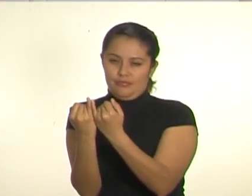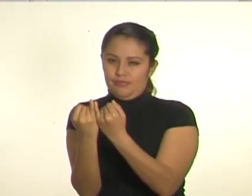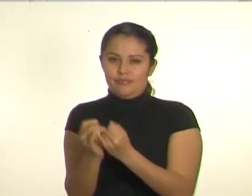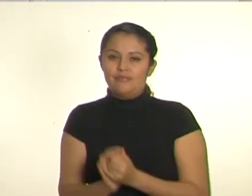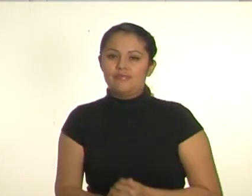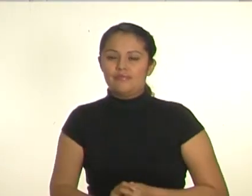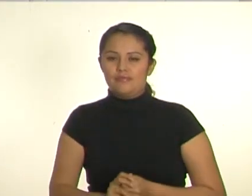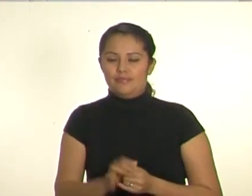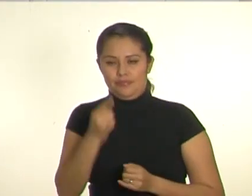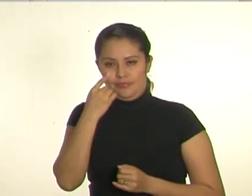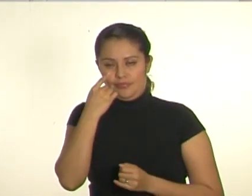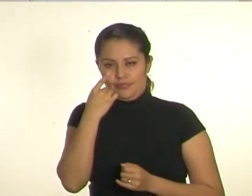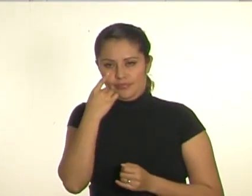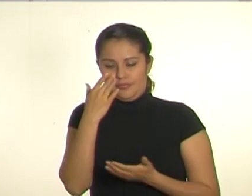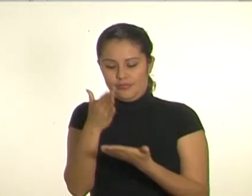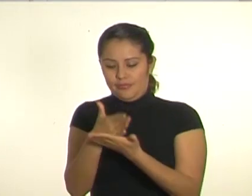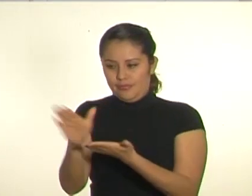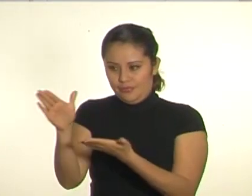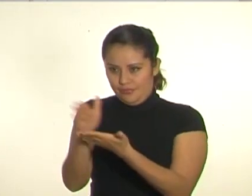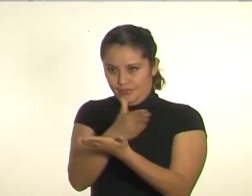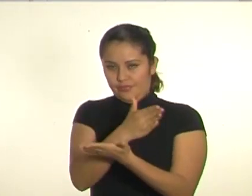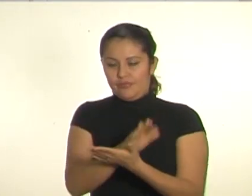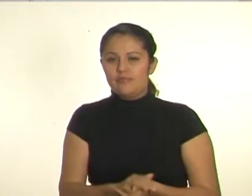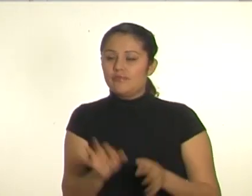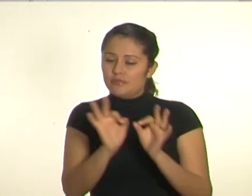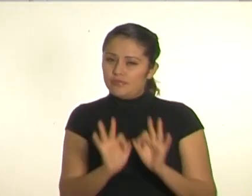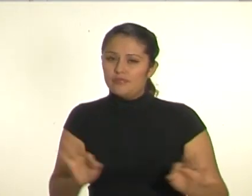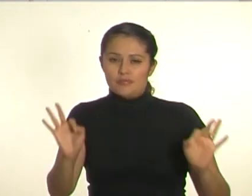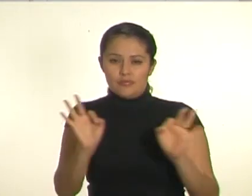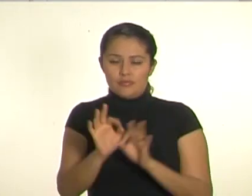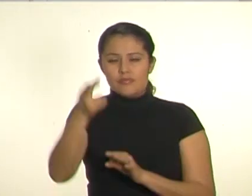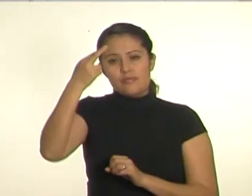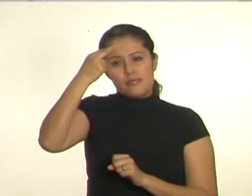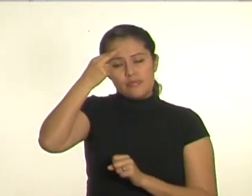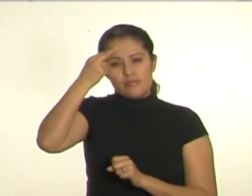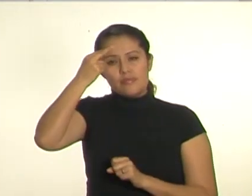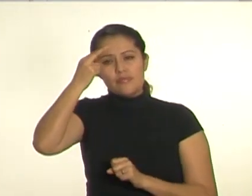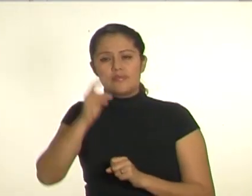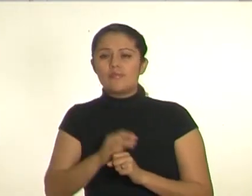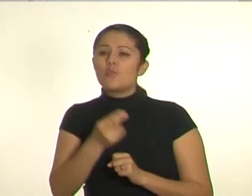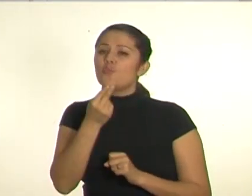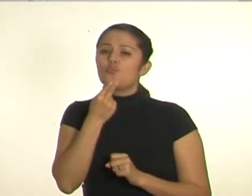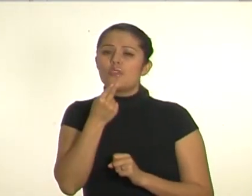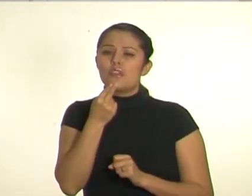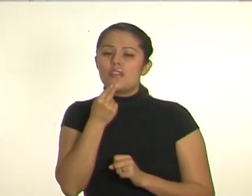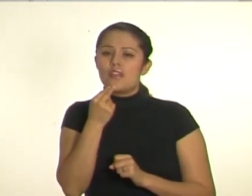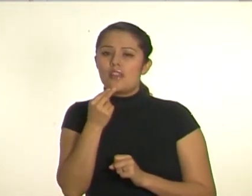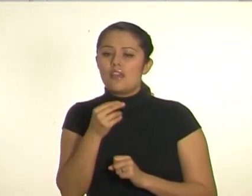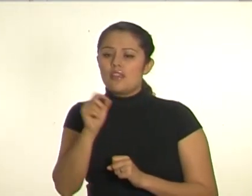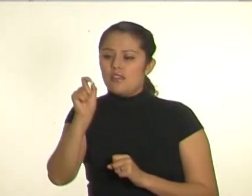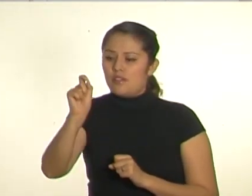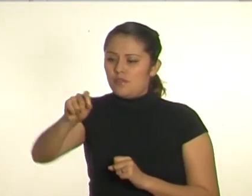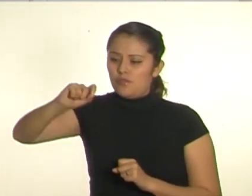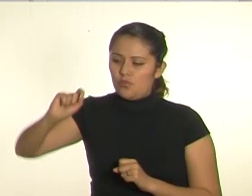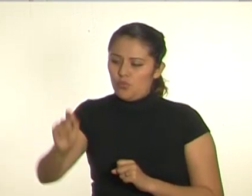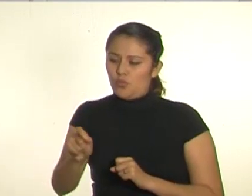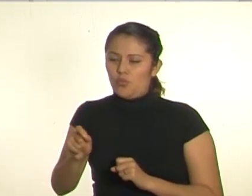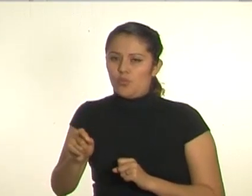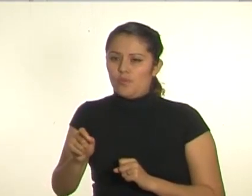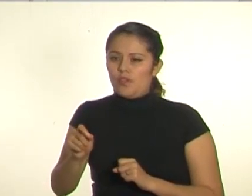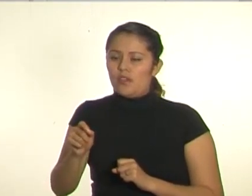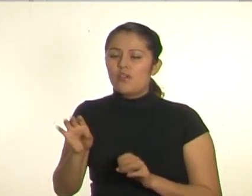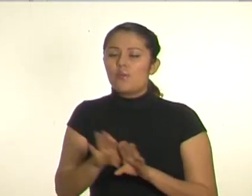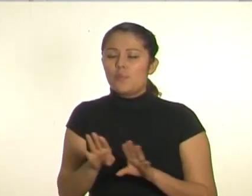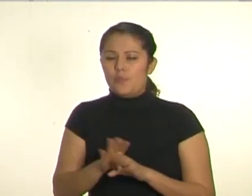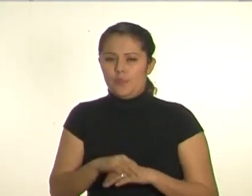Es importante que lo recuerdes porque eso te va a permitir hacer el uso correcto del signo de puntuación.